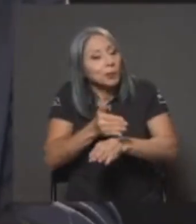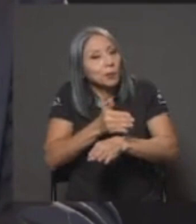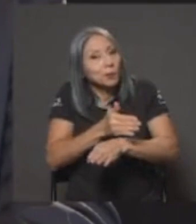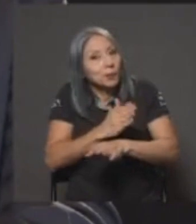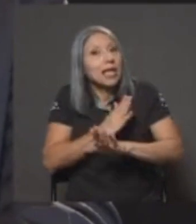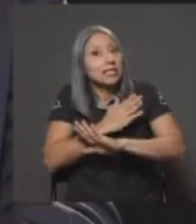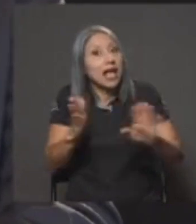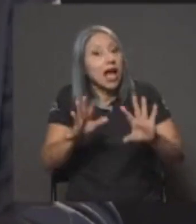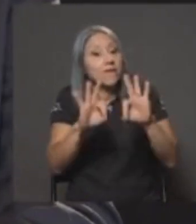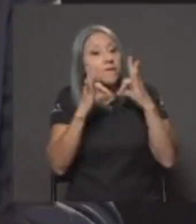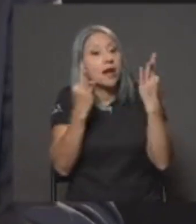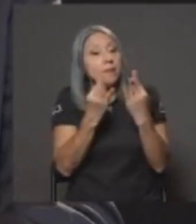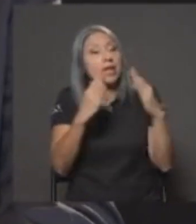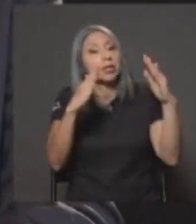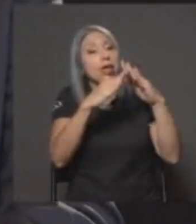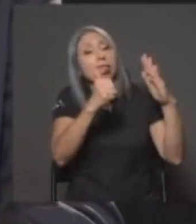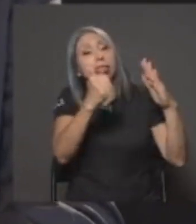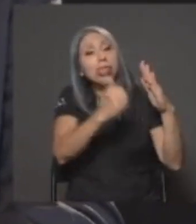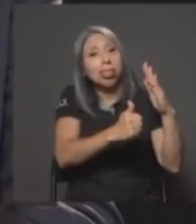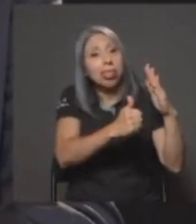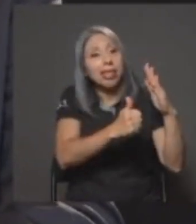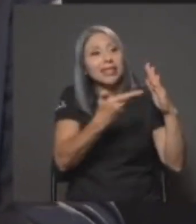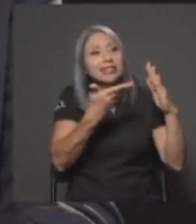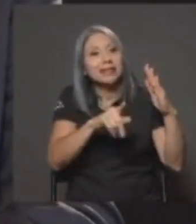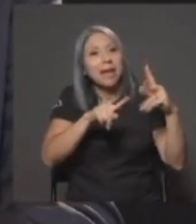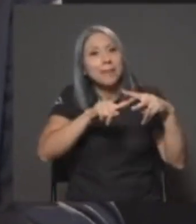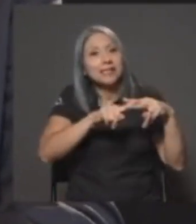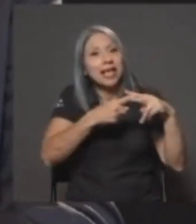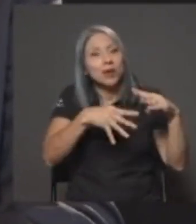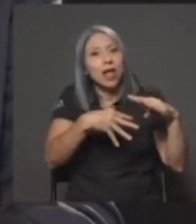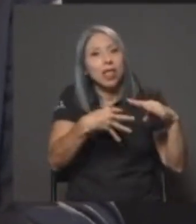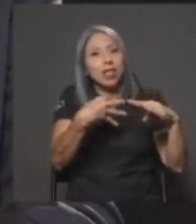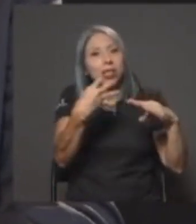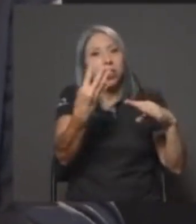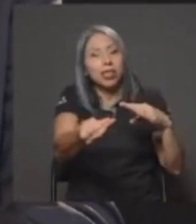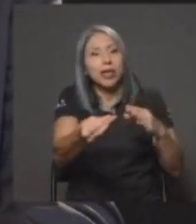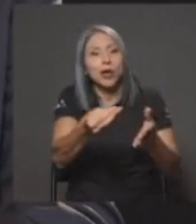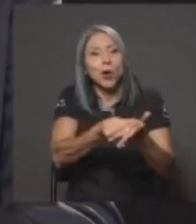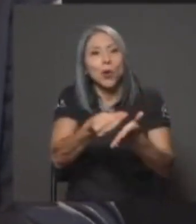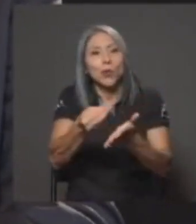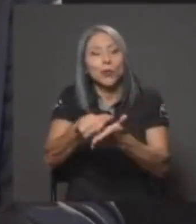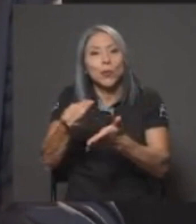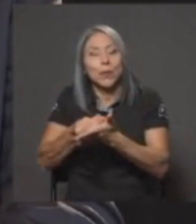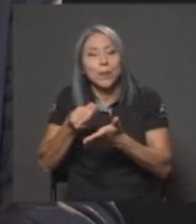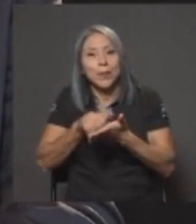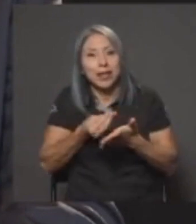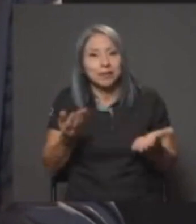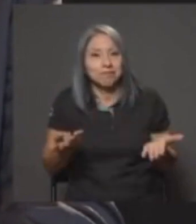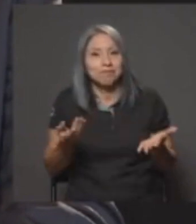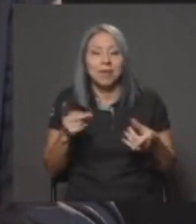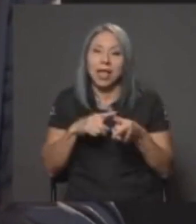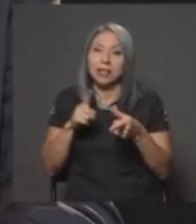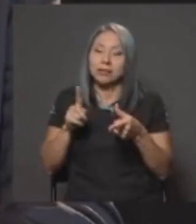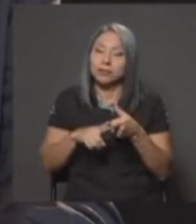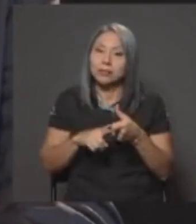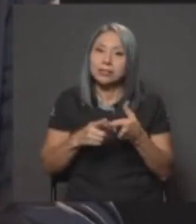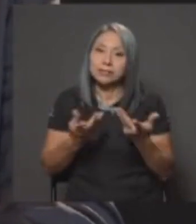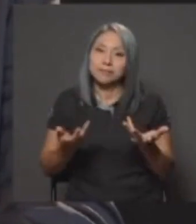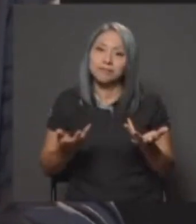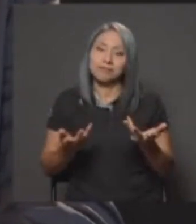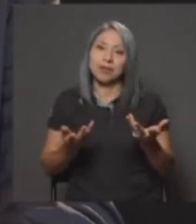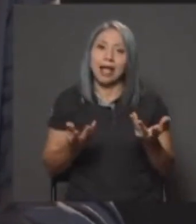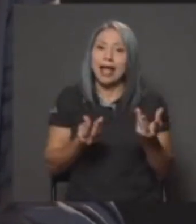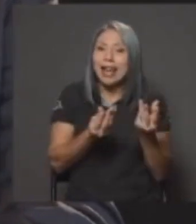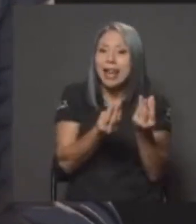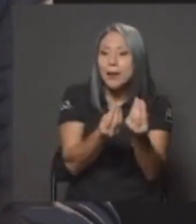los hogares salieron a consumir y lo que pasó fue que la producción